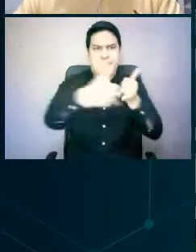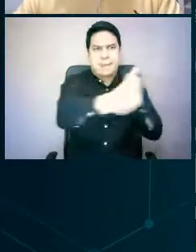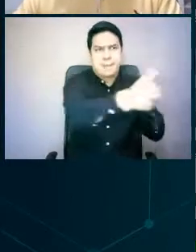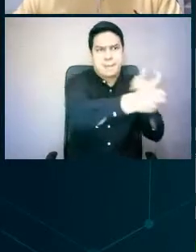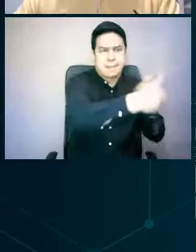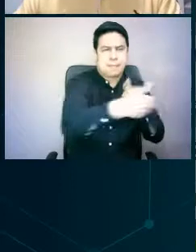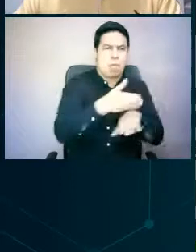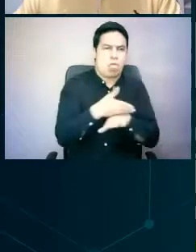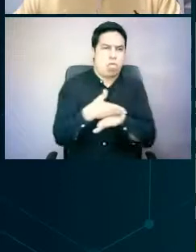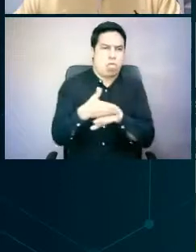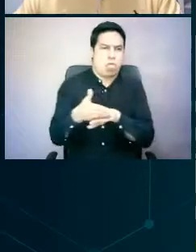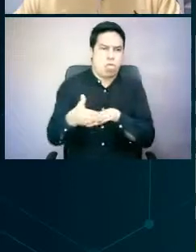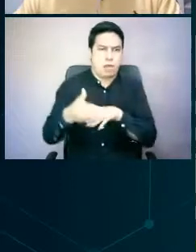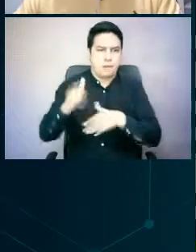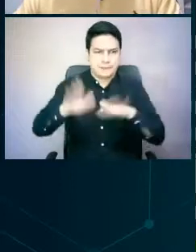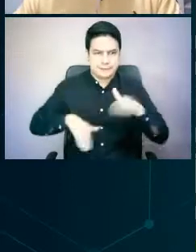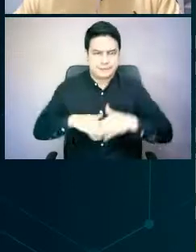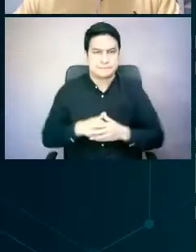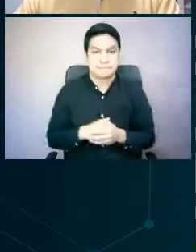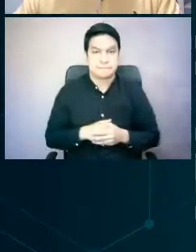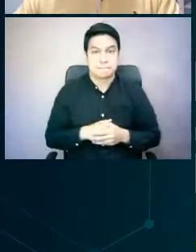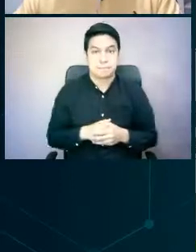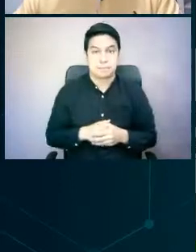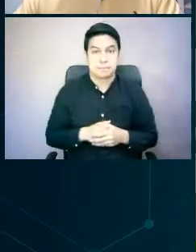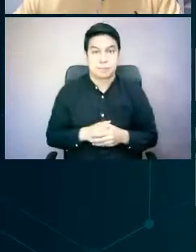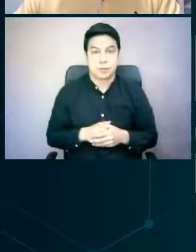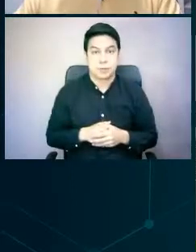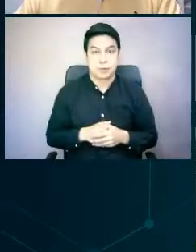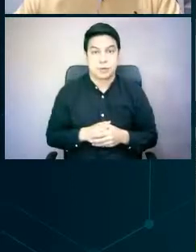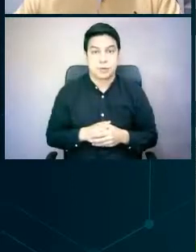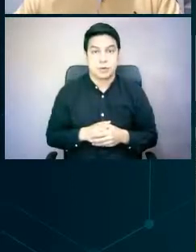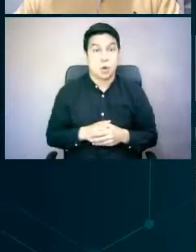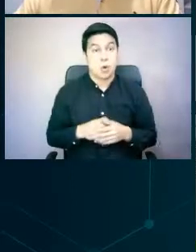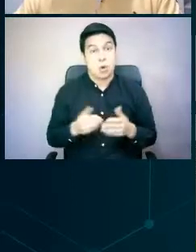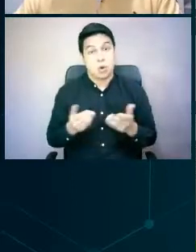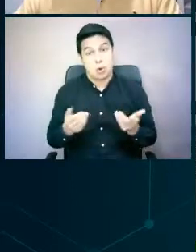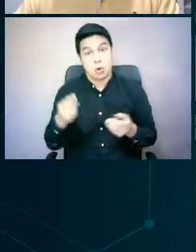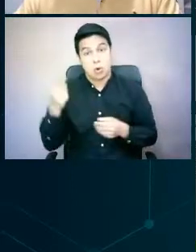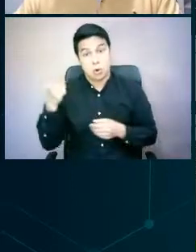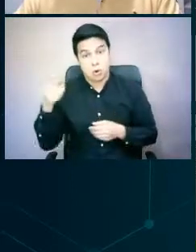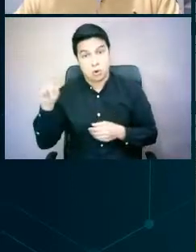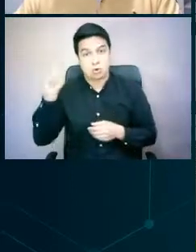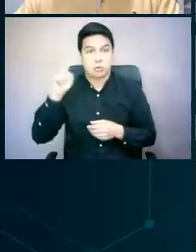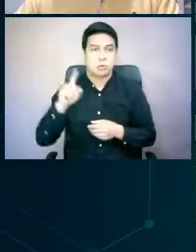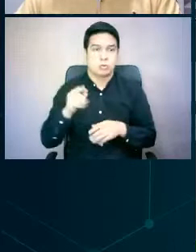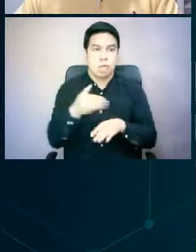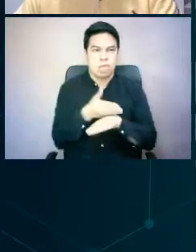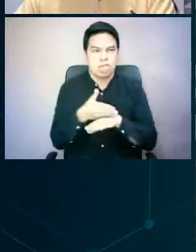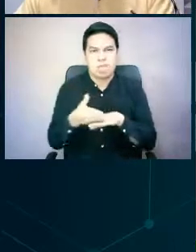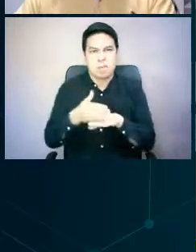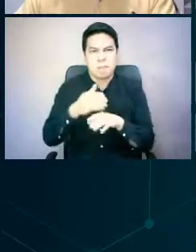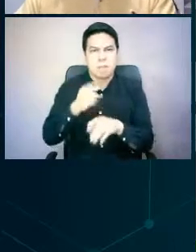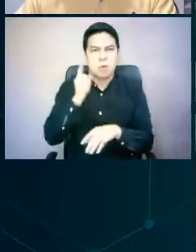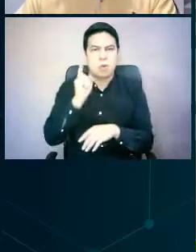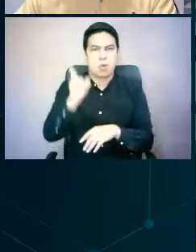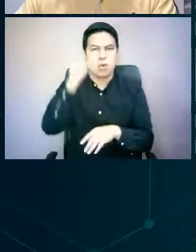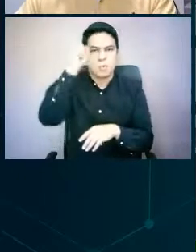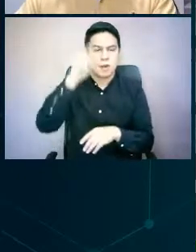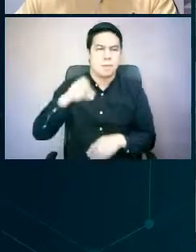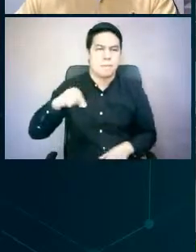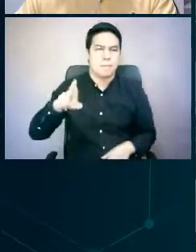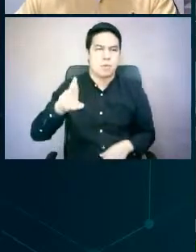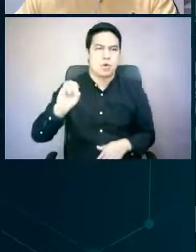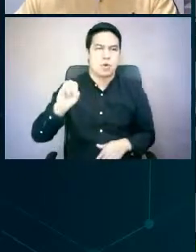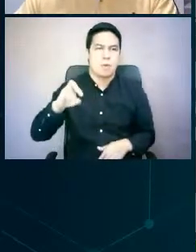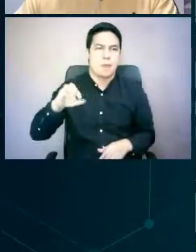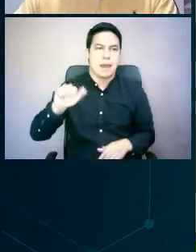Finalmente, tenemos la latencia del medio físico de la red o lo que se puede denominar el retardo de propagación de la señal.